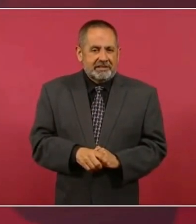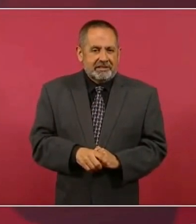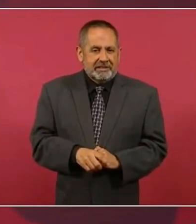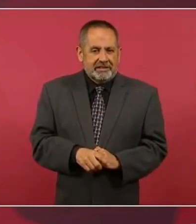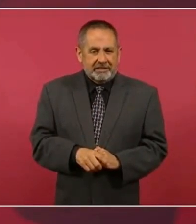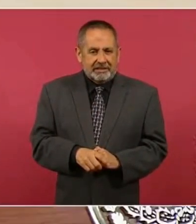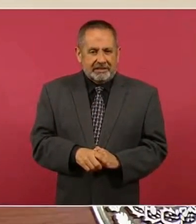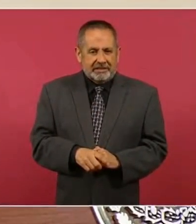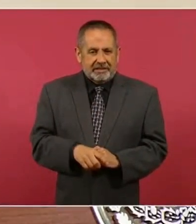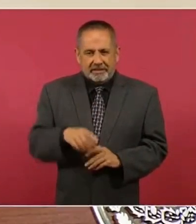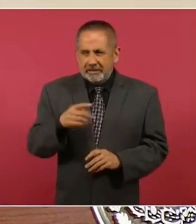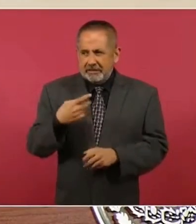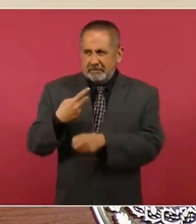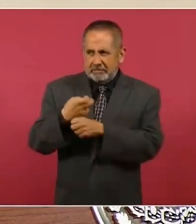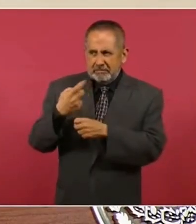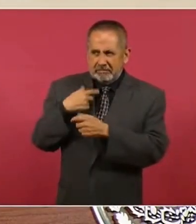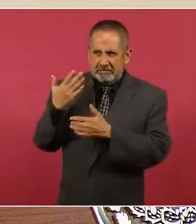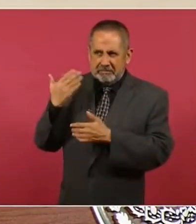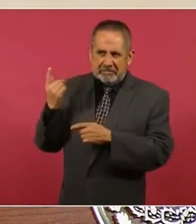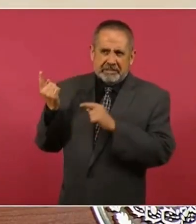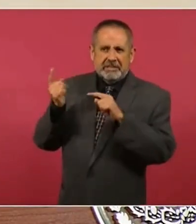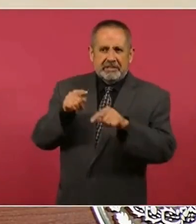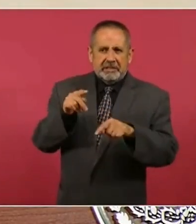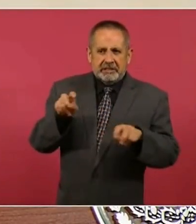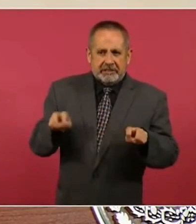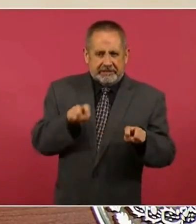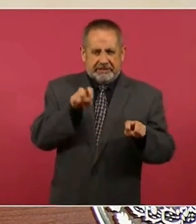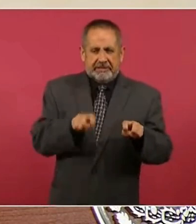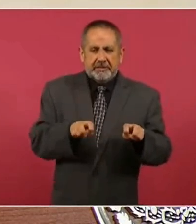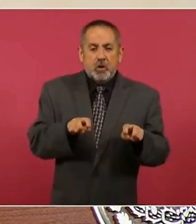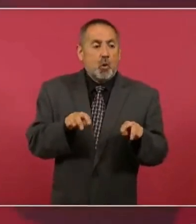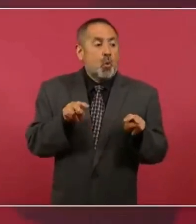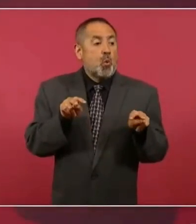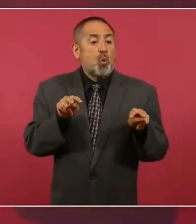me mandaban a invitar los pilotos.